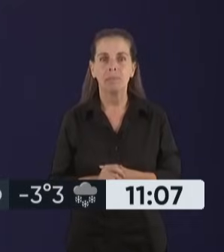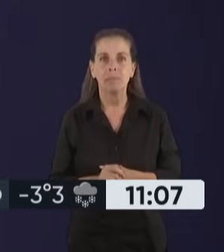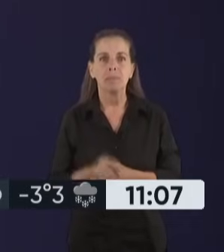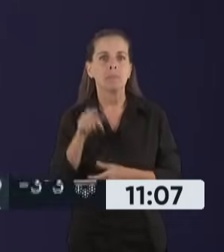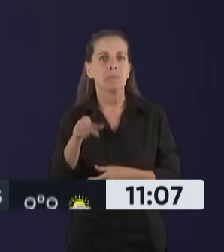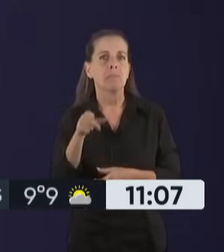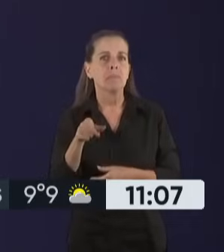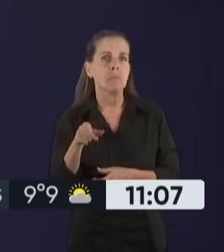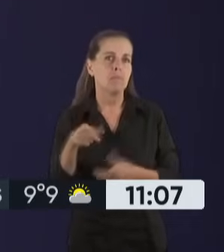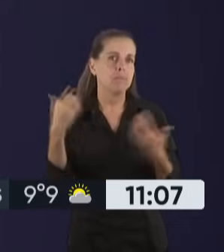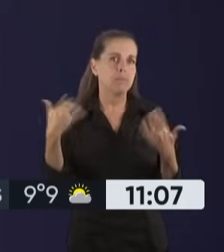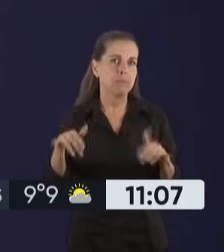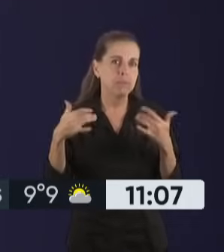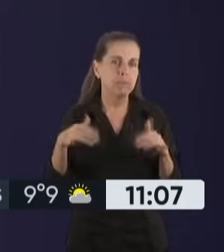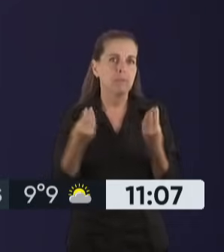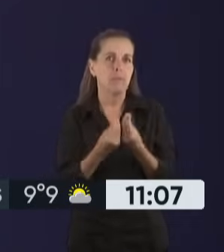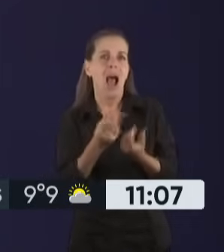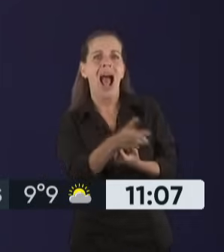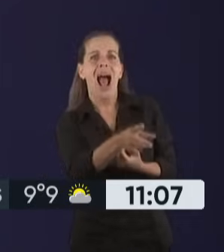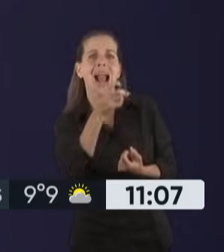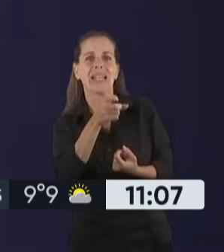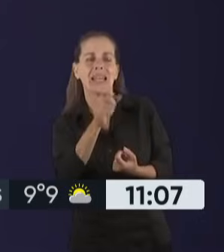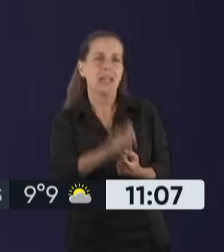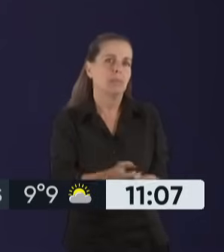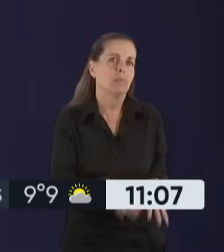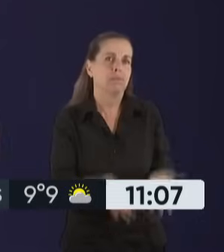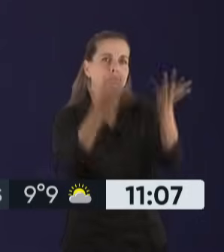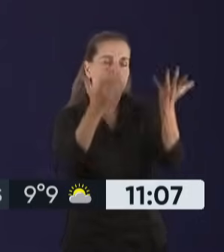promovió el aumento de la oferta de los mismos, se incrementó en torno al